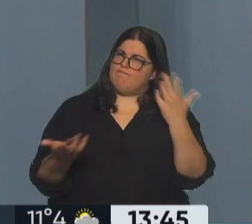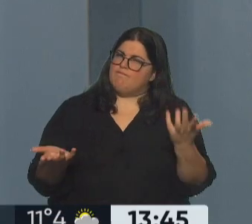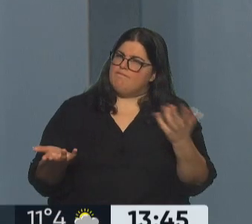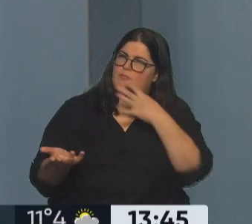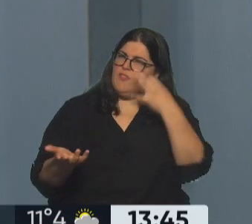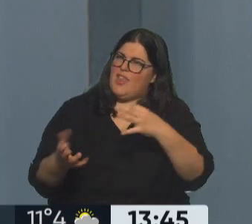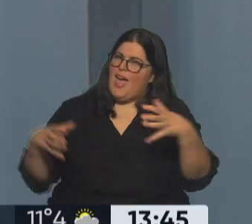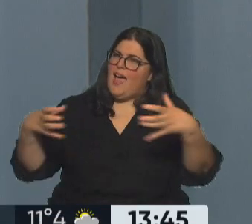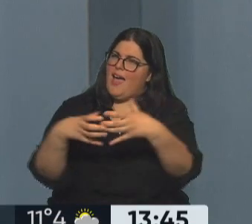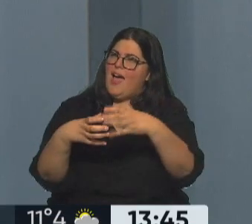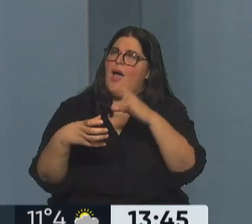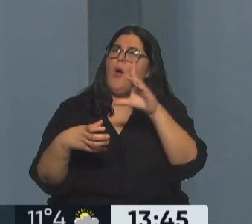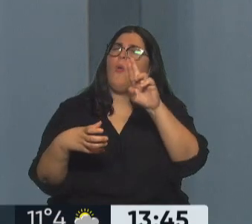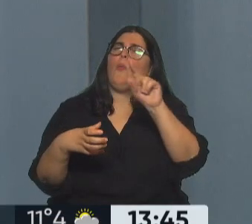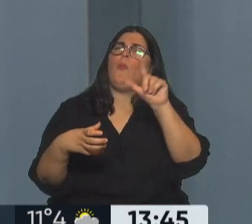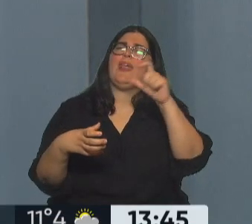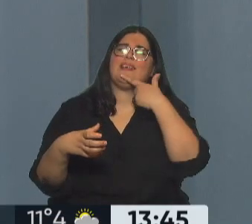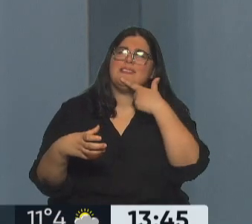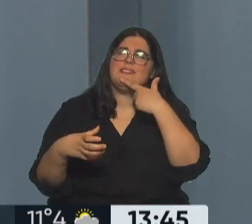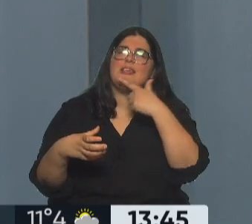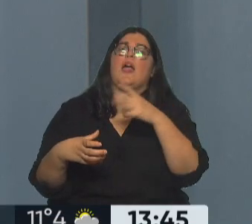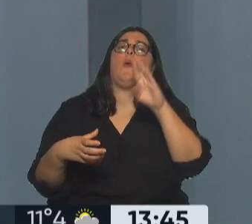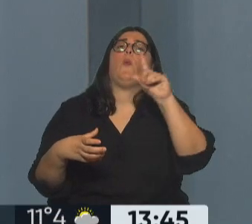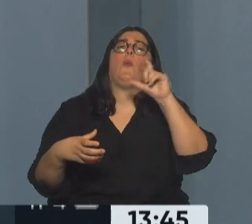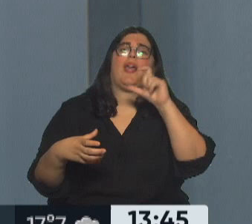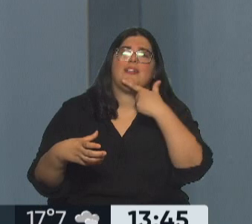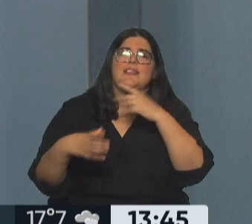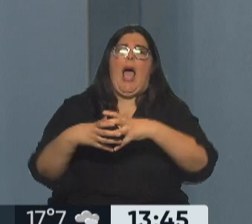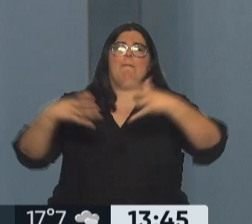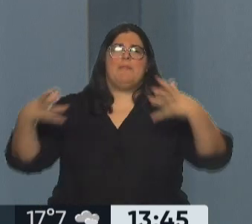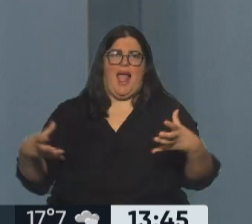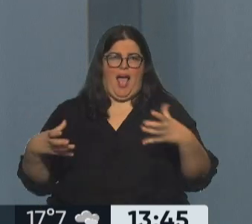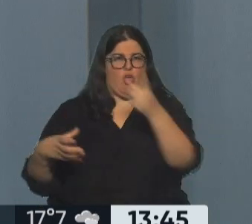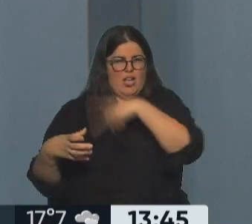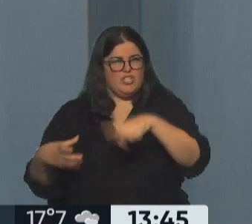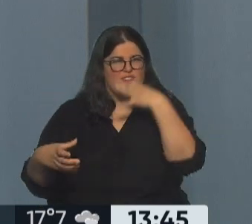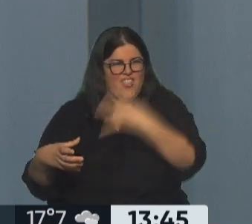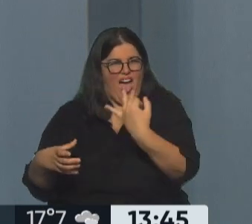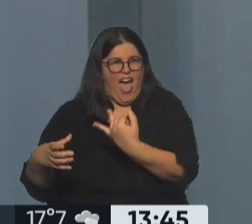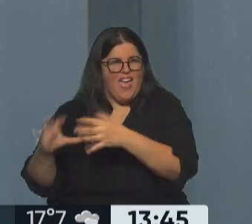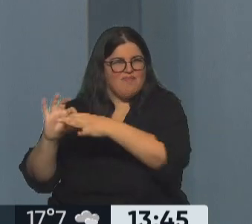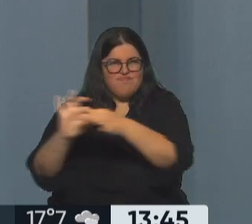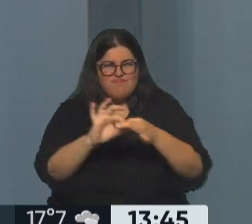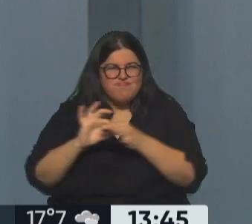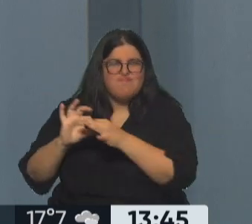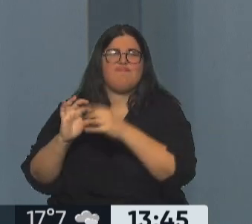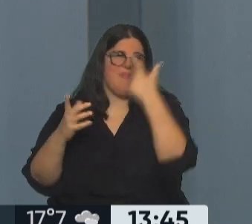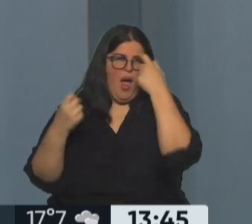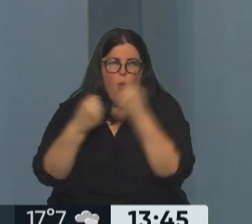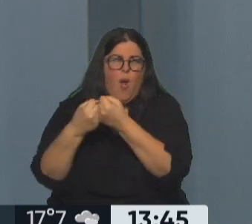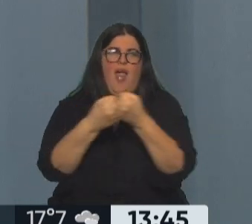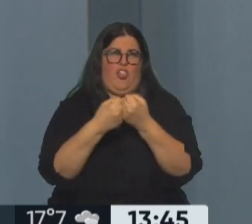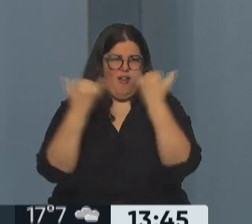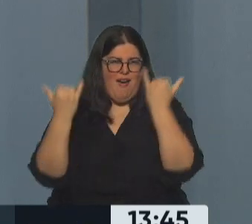los BRICS y los BRICS ampliados constituyen realmente un polo cohesionado que puede